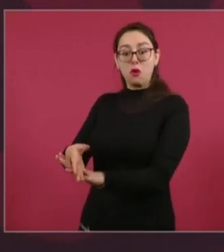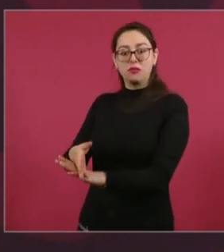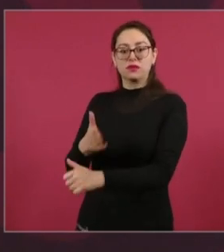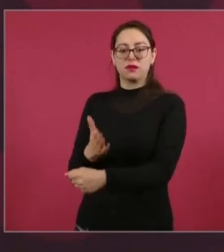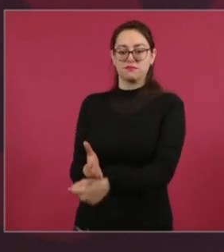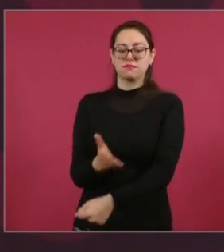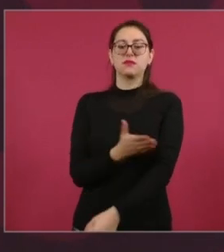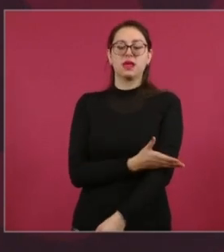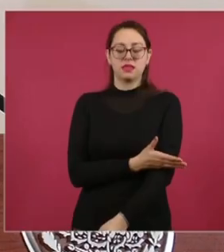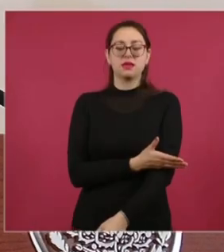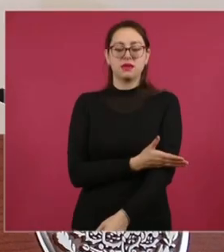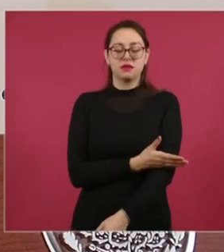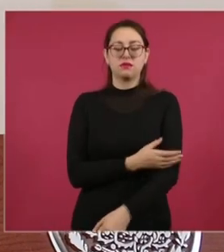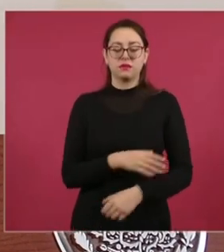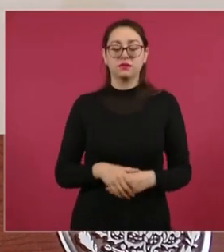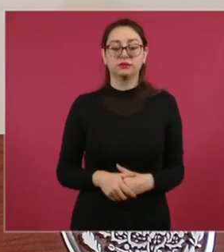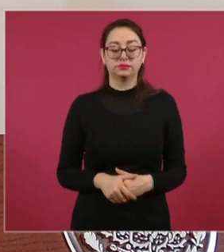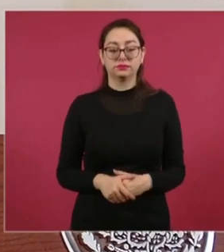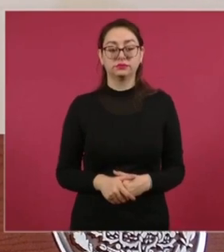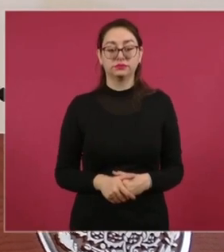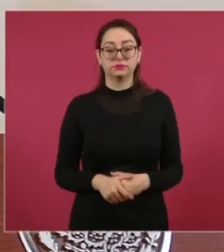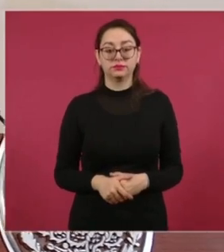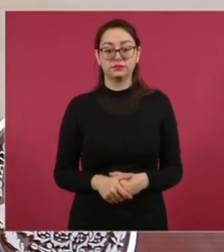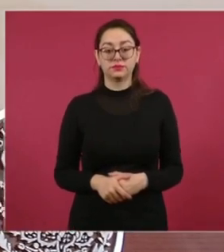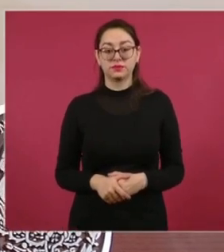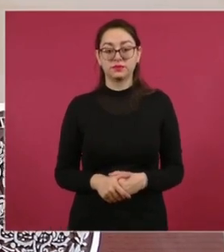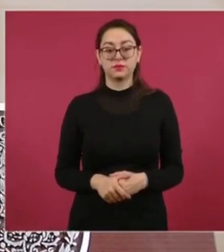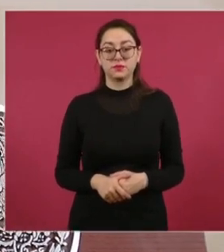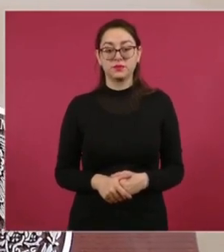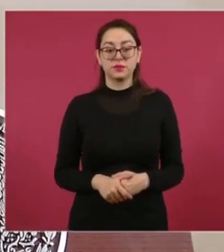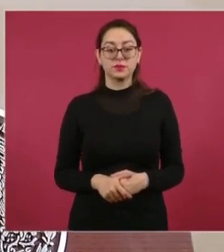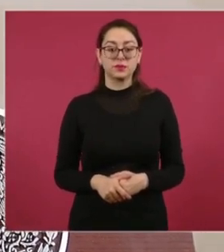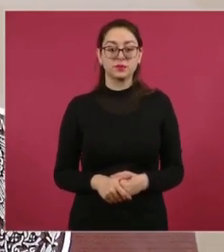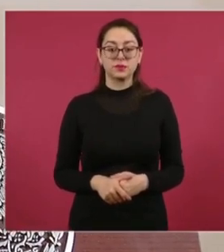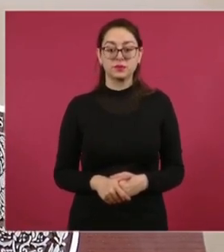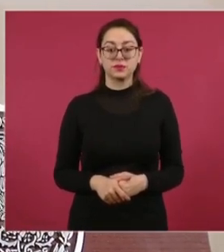dicho que le costó la vida, pero además